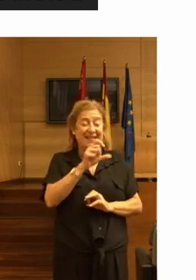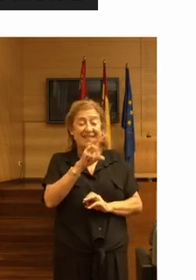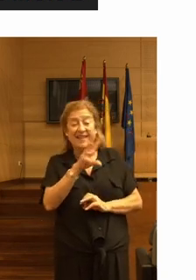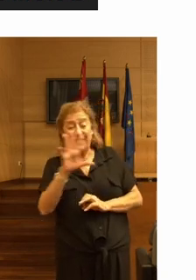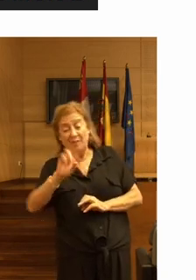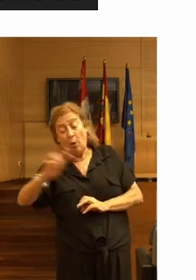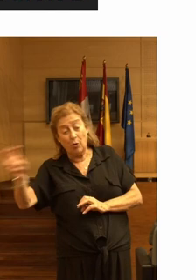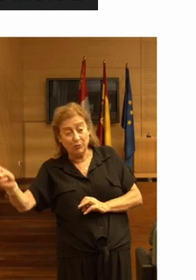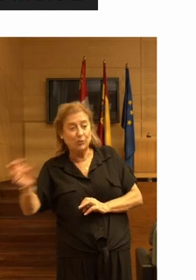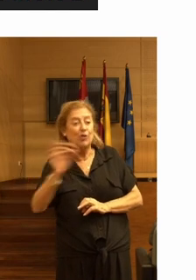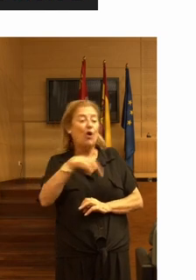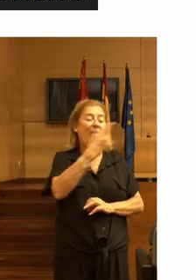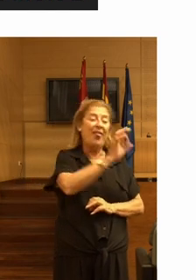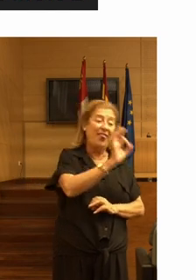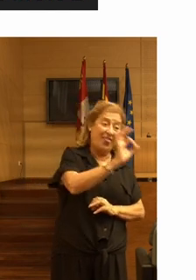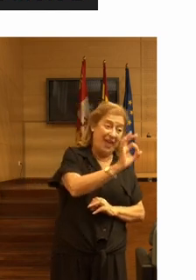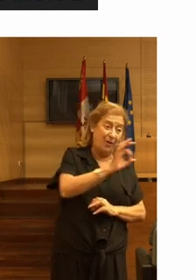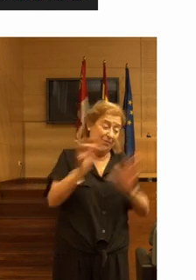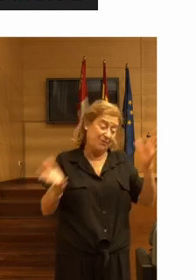35% y hay muchos centros con cero.